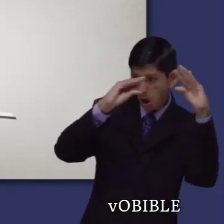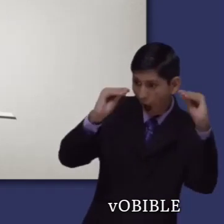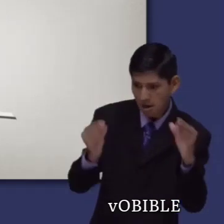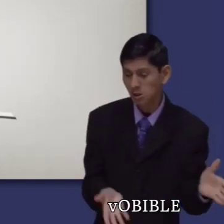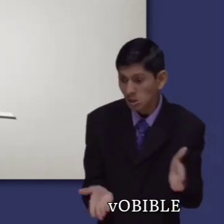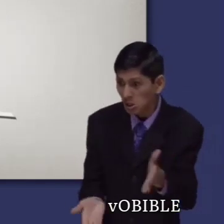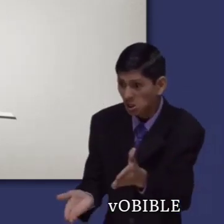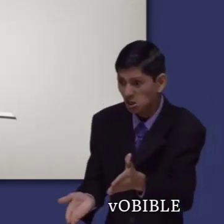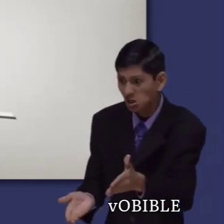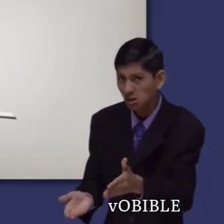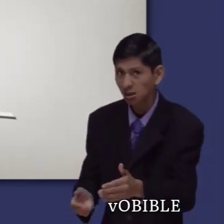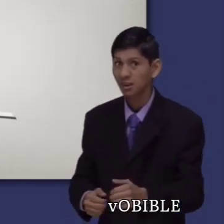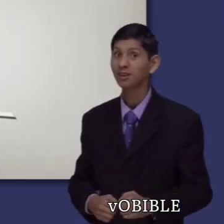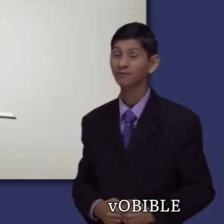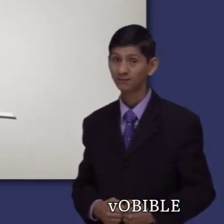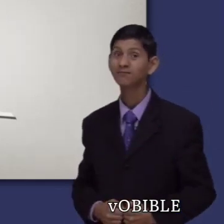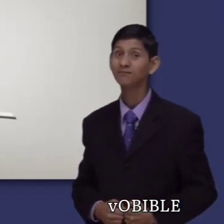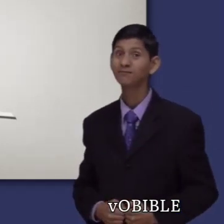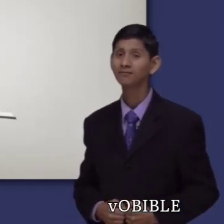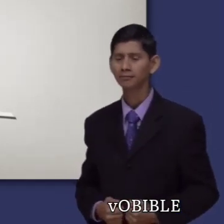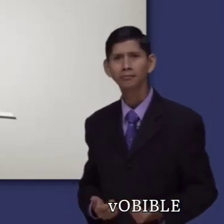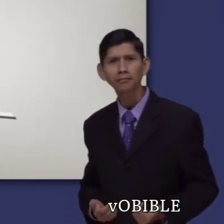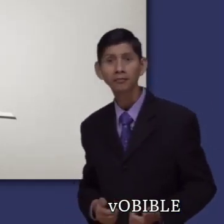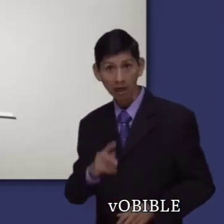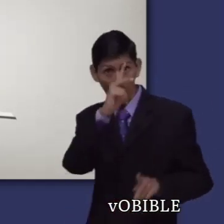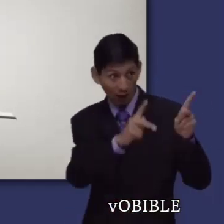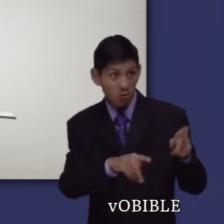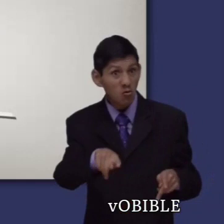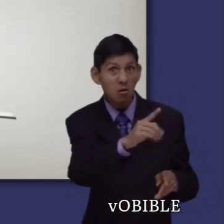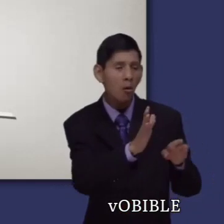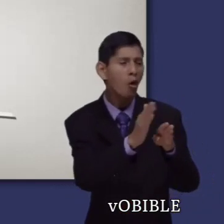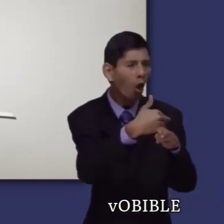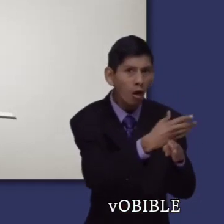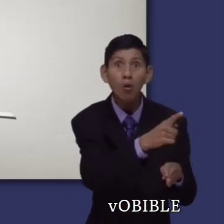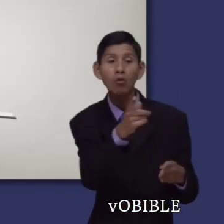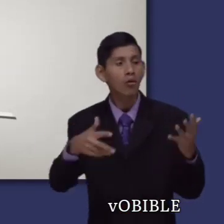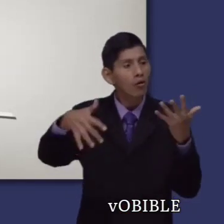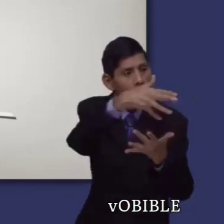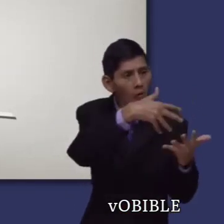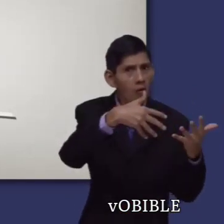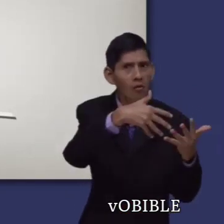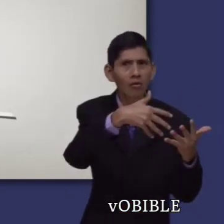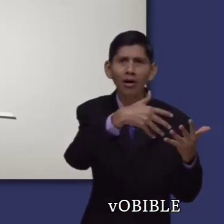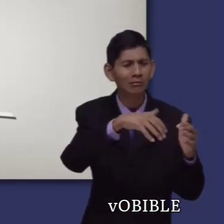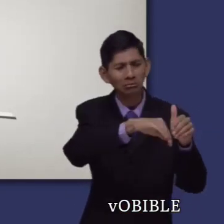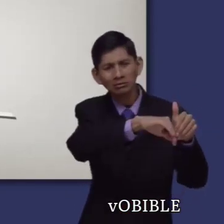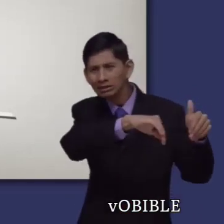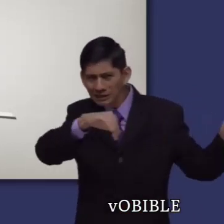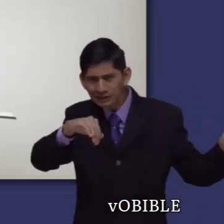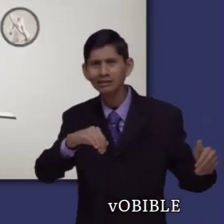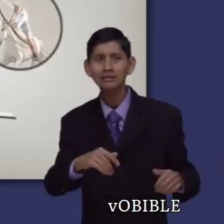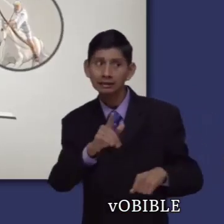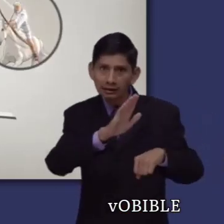enseñanzas puras de Cristo, en que aunque debemos evitar la amistad de quienes actúan de forma indisciplinada, debemos aconsejarlos